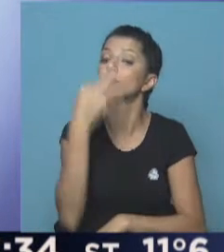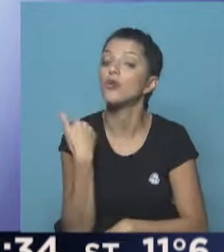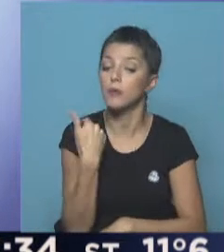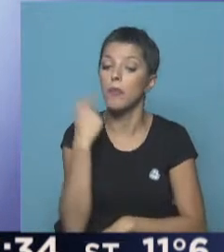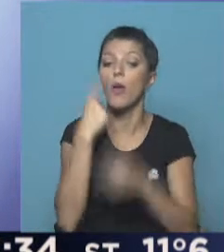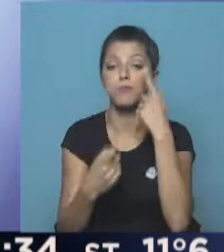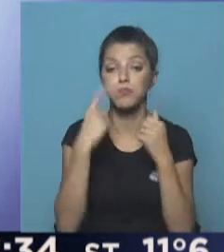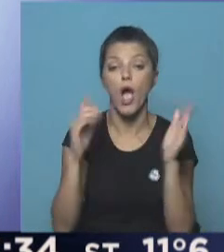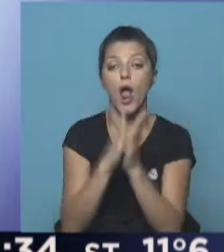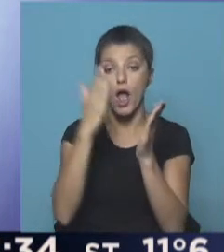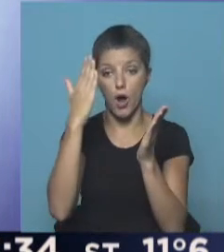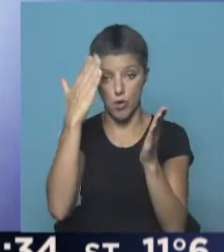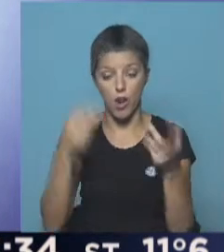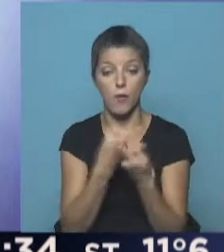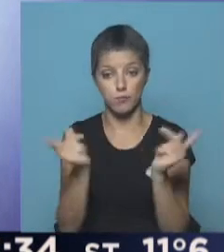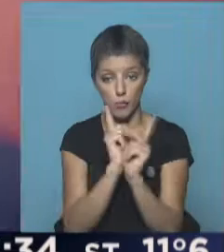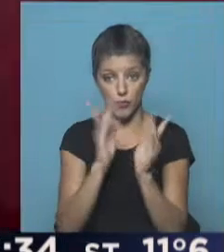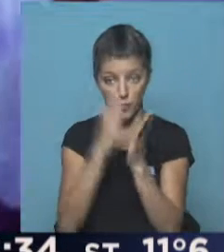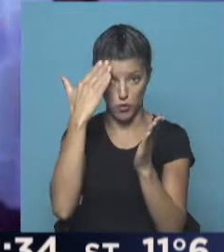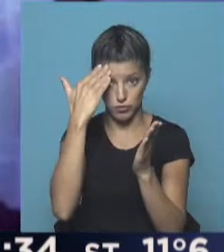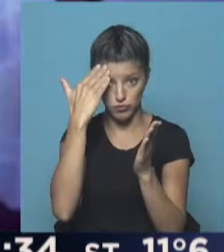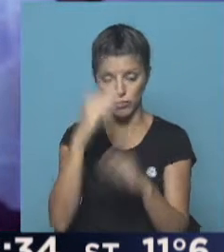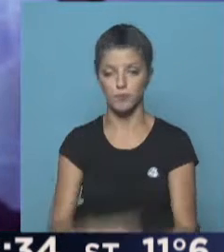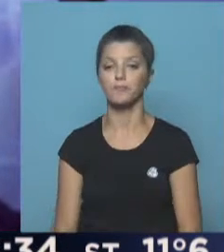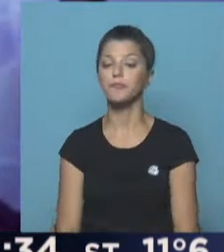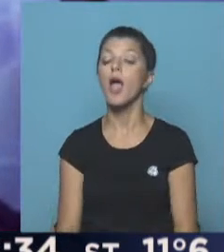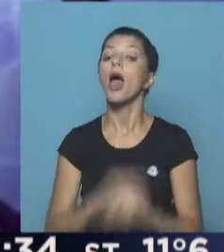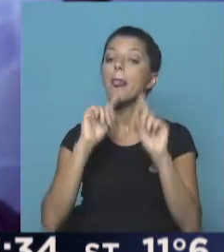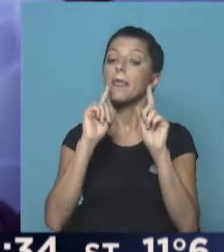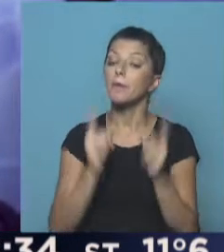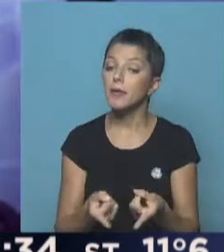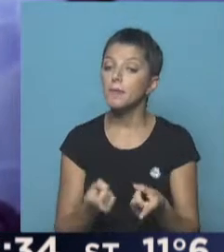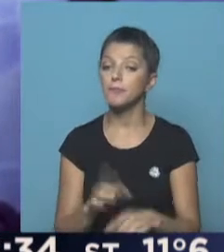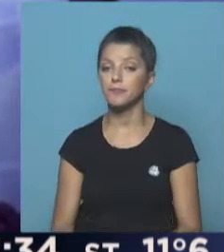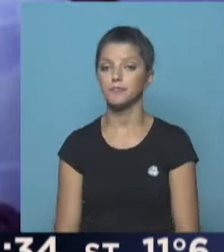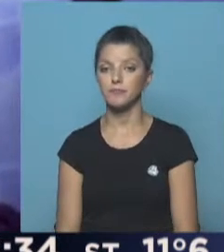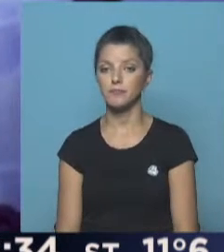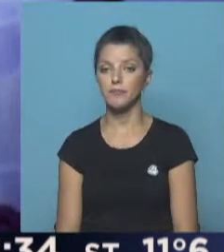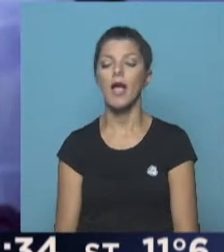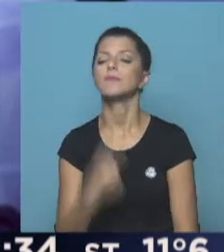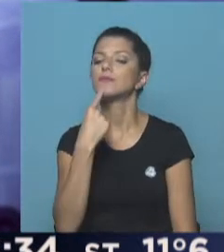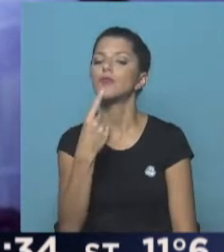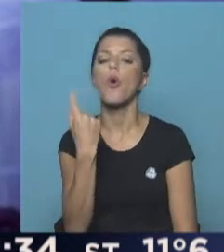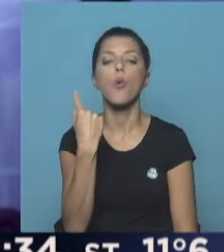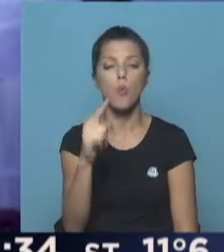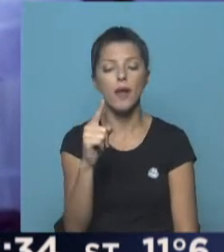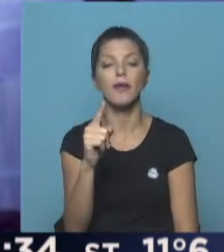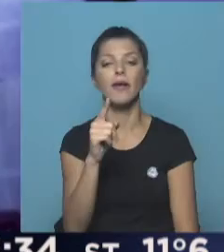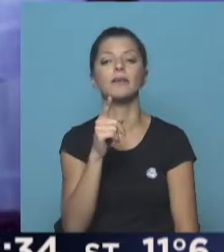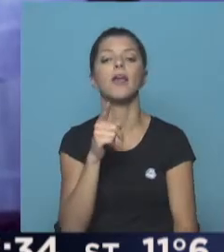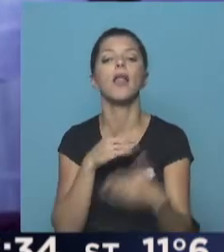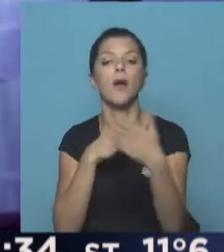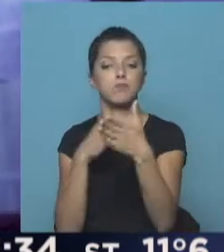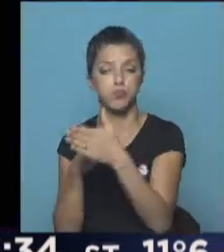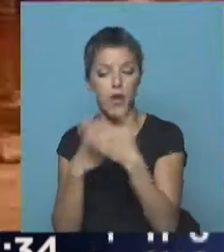revisadas por la Corte Constitucional. También se definió con detalles en qué consistiría la restricción efectiva